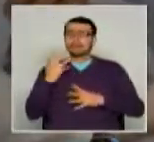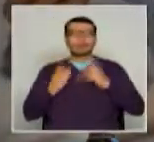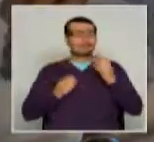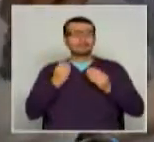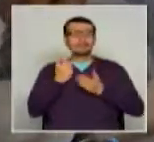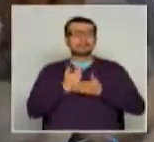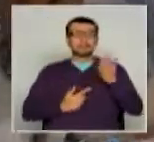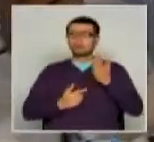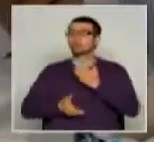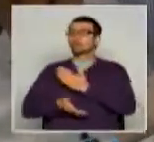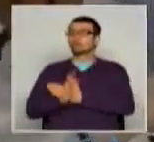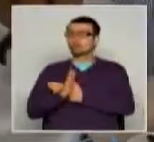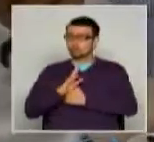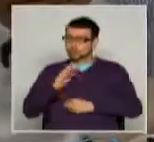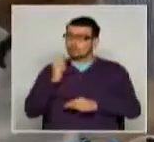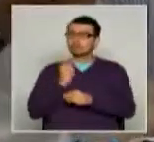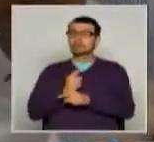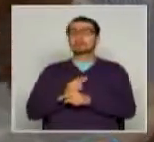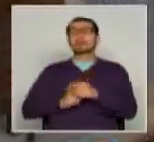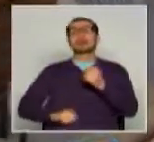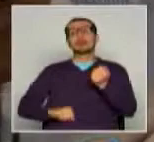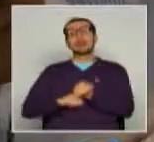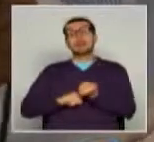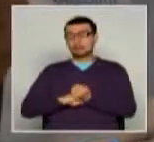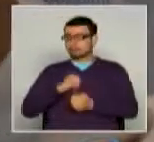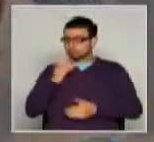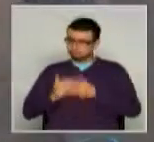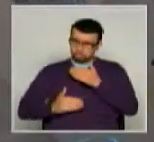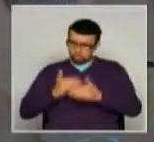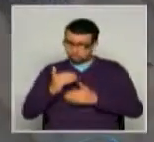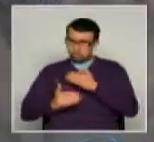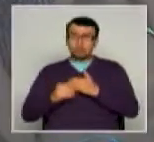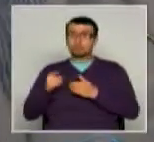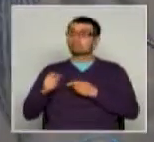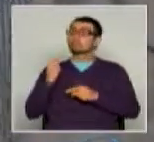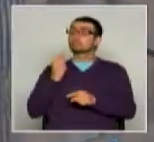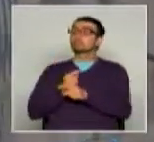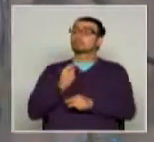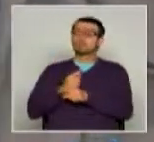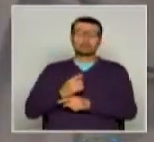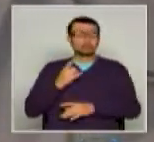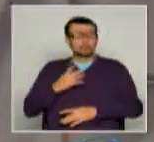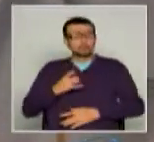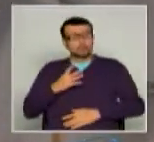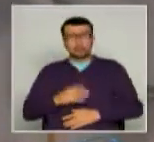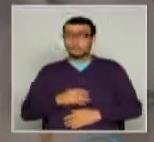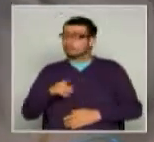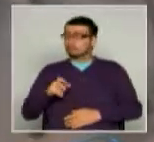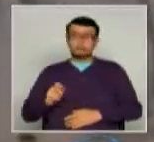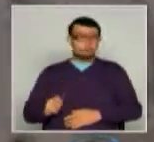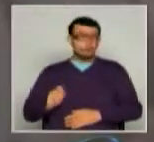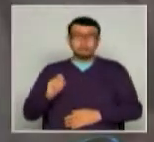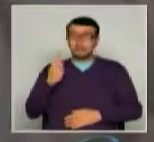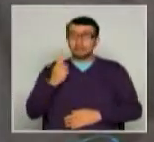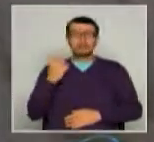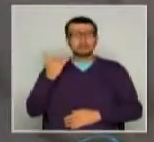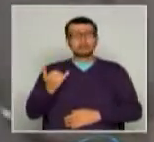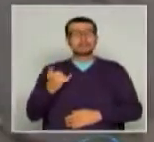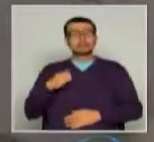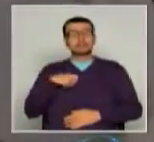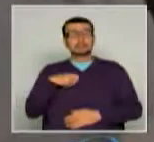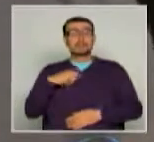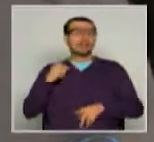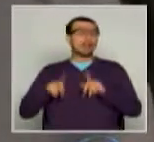a continuar apoyando en el proceso con relación al dolor lumbar. Vamos a iniciar primero con unas agujitas de acupuntura